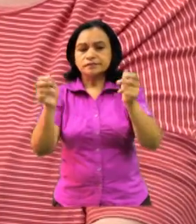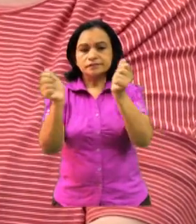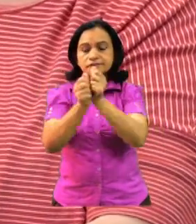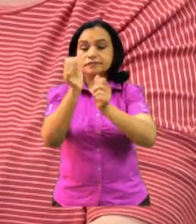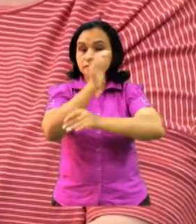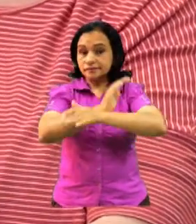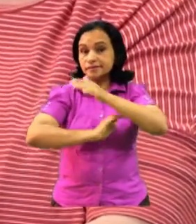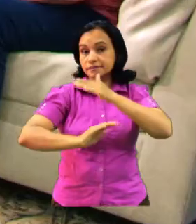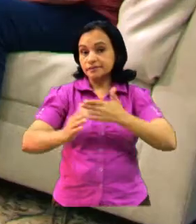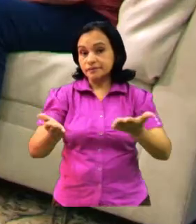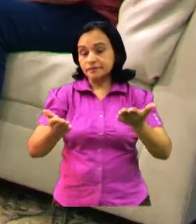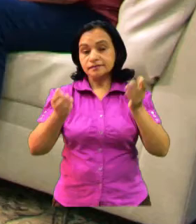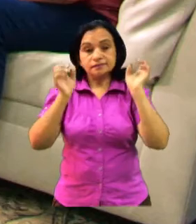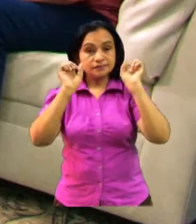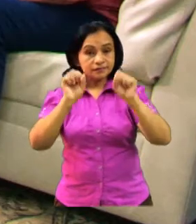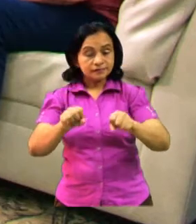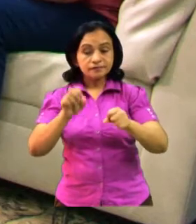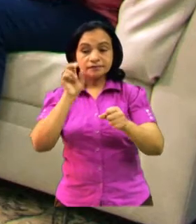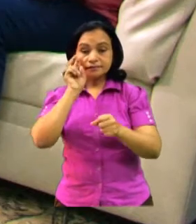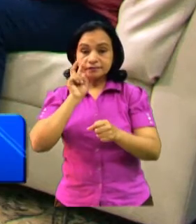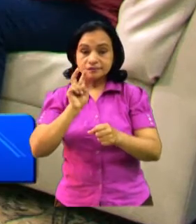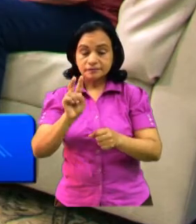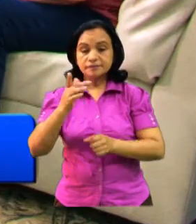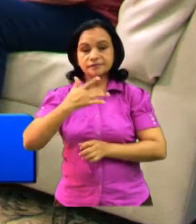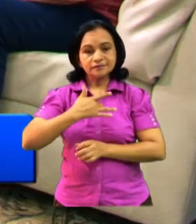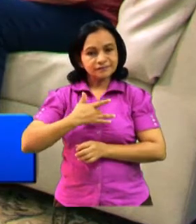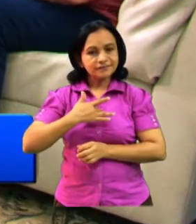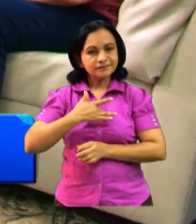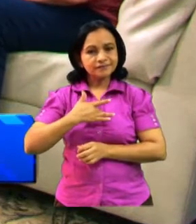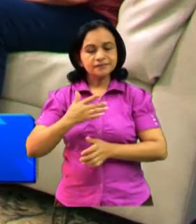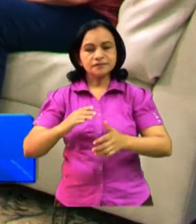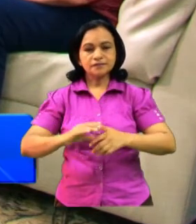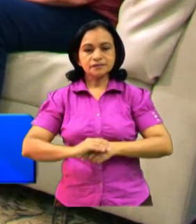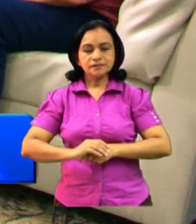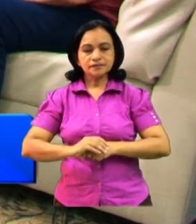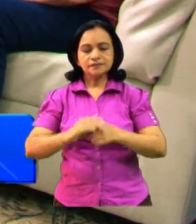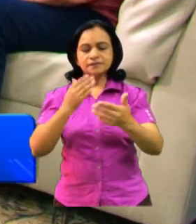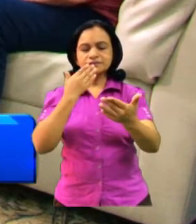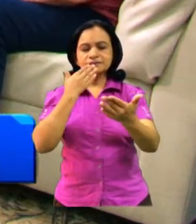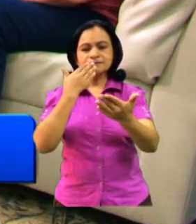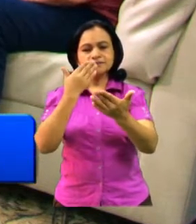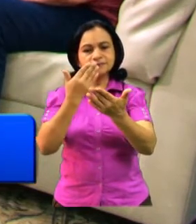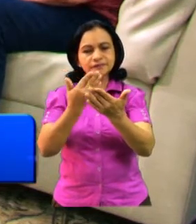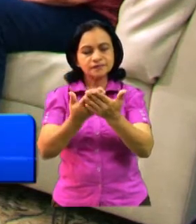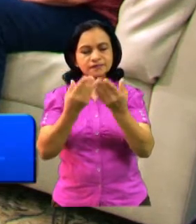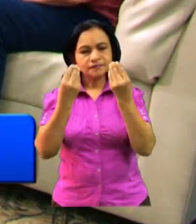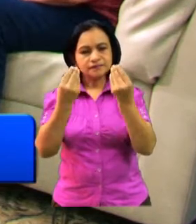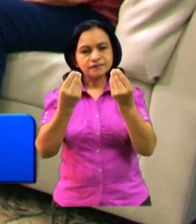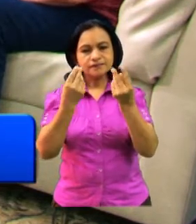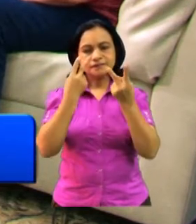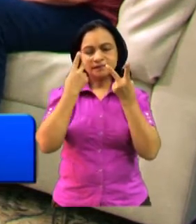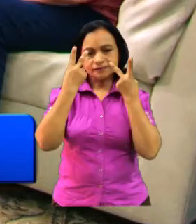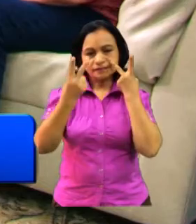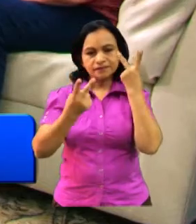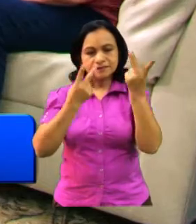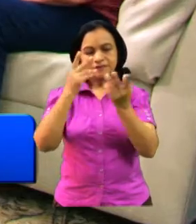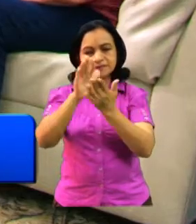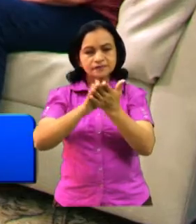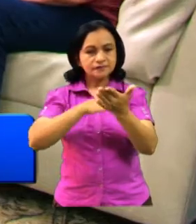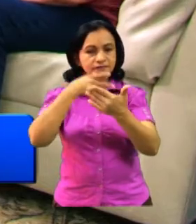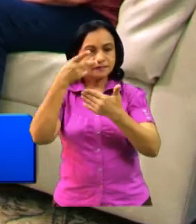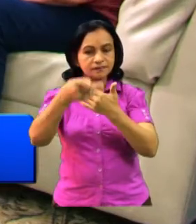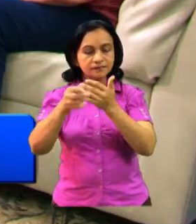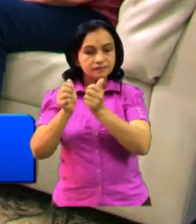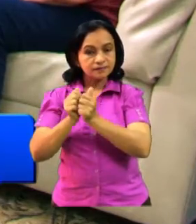personas con discapacidad, para poder identificar las necesidades. Agradecemos que nos hayan visitado en el programa, nos